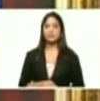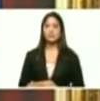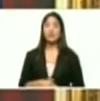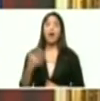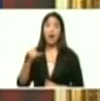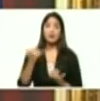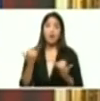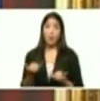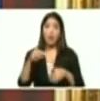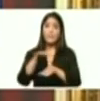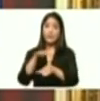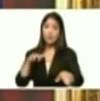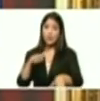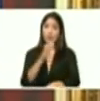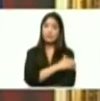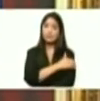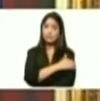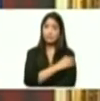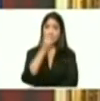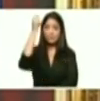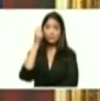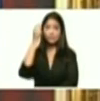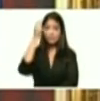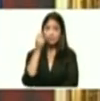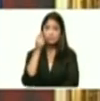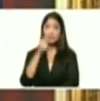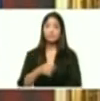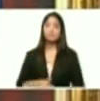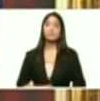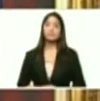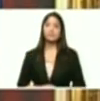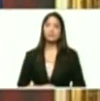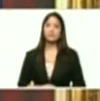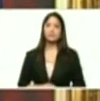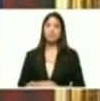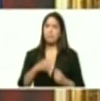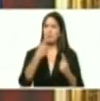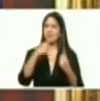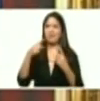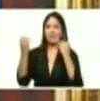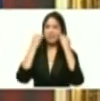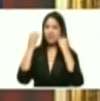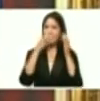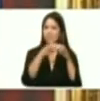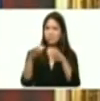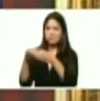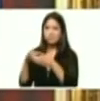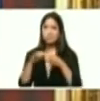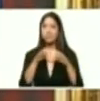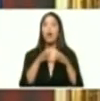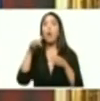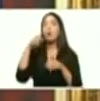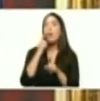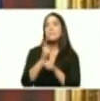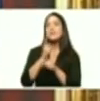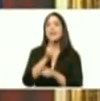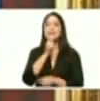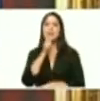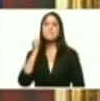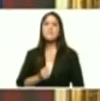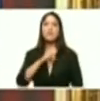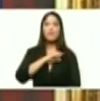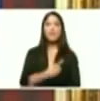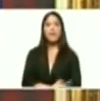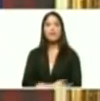por una derecha, por unas derechas, como se pudieron decir, ahorita están compitiendo, ver quién es más radical, y